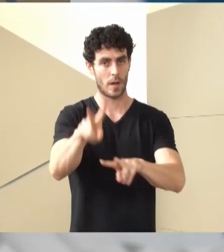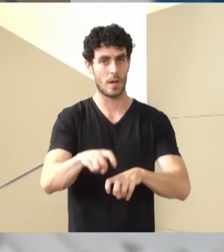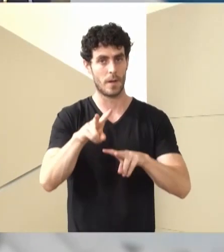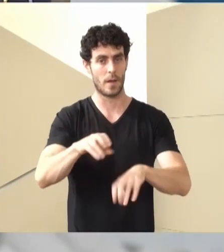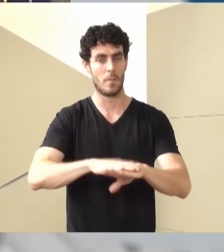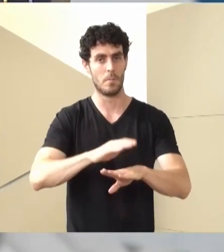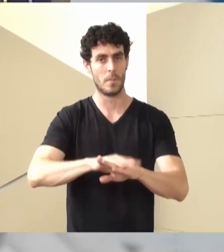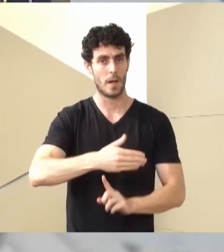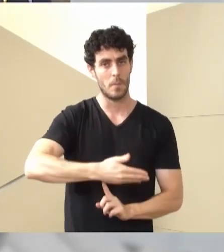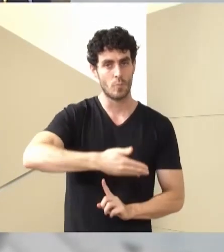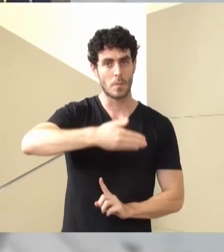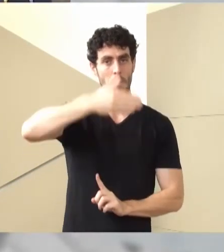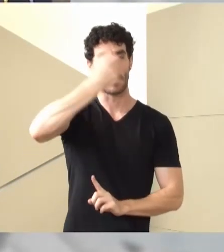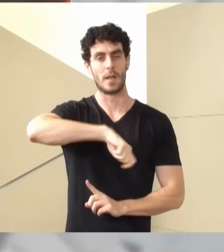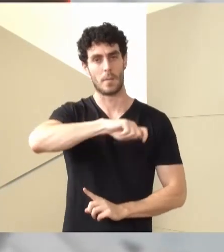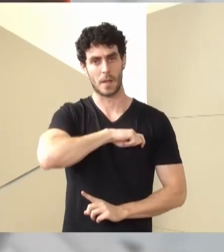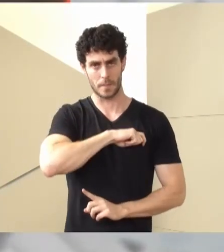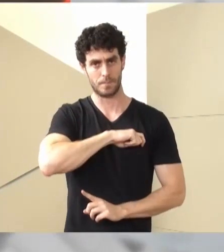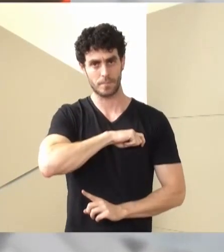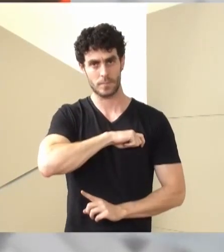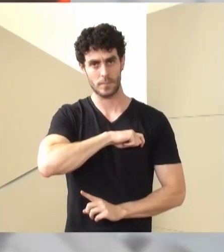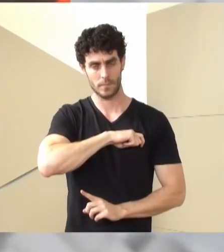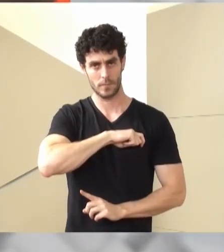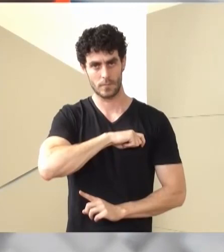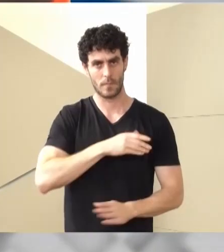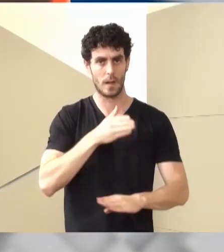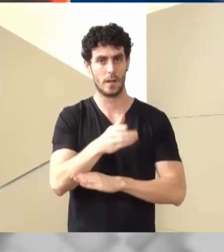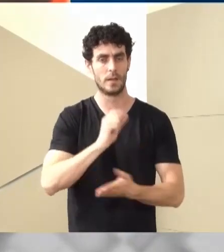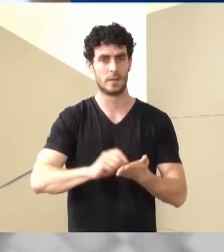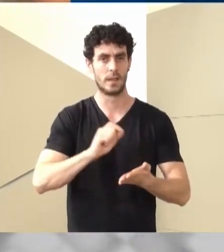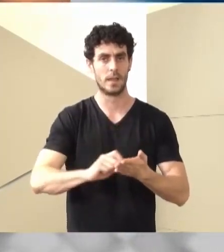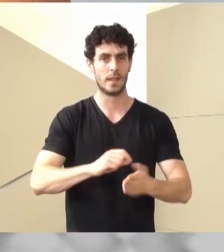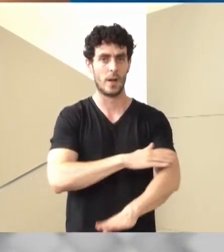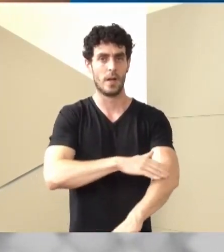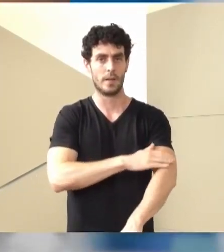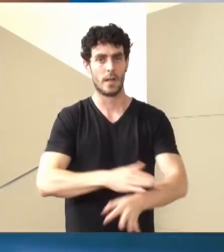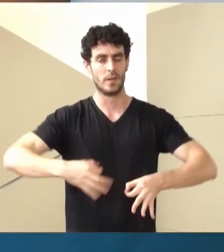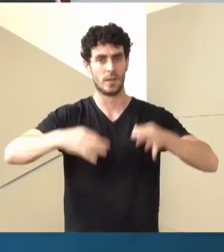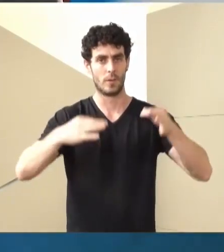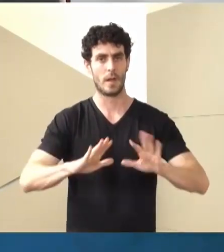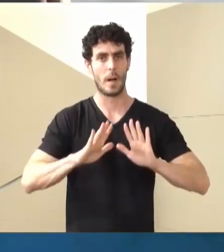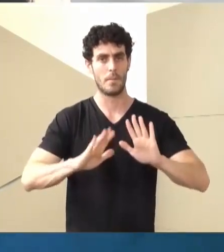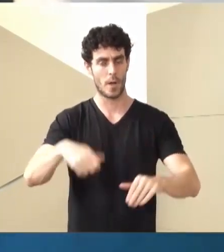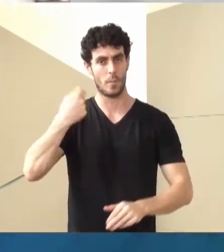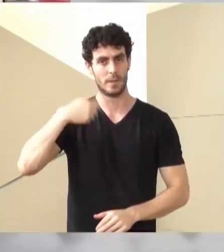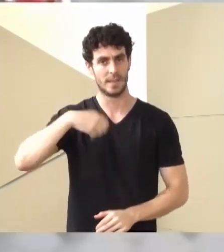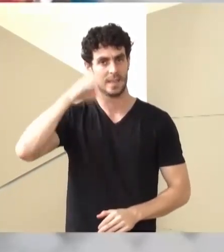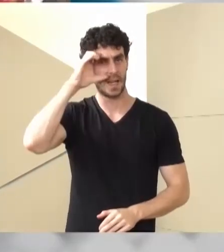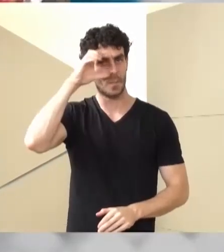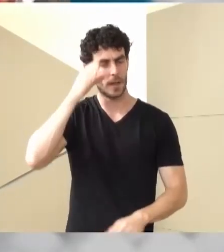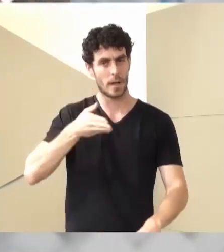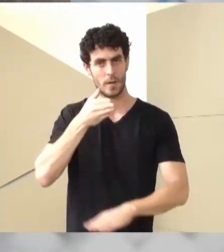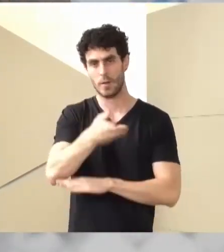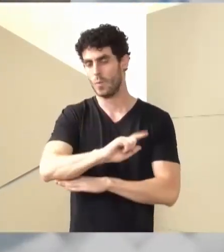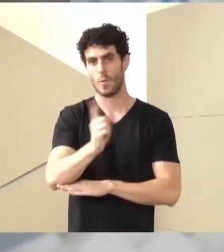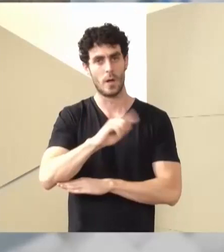izado solemne de la bandera de España. Al acto asistía el secretario de Estado de Seguridad, pero ha sido notable la ausencia del presidente Capellán.